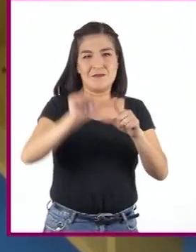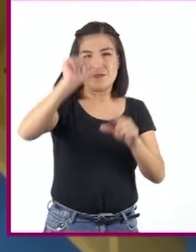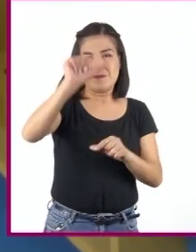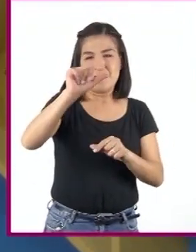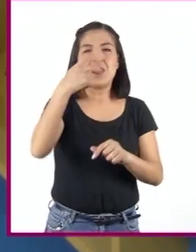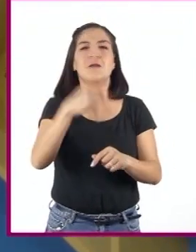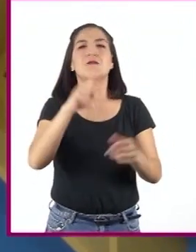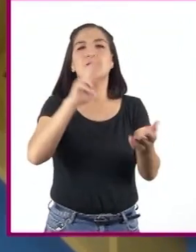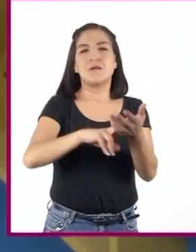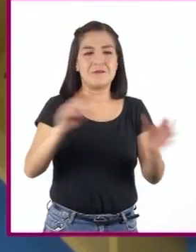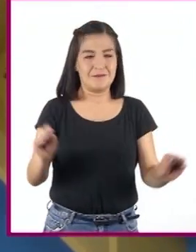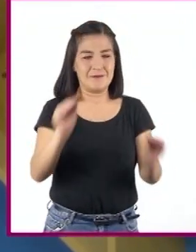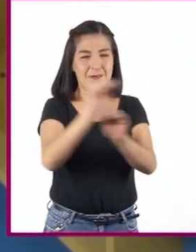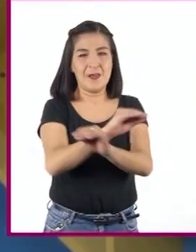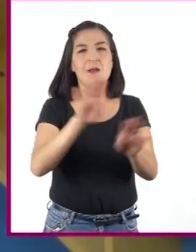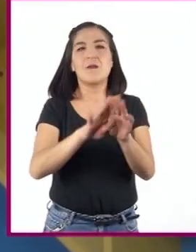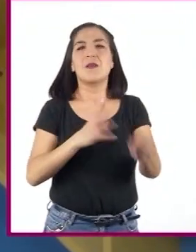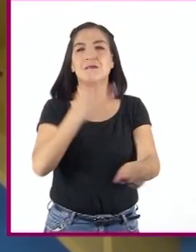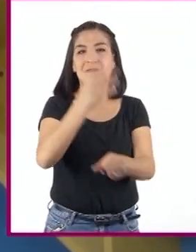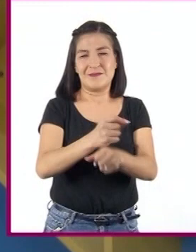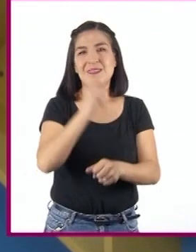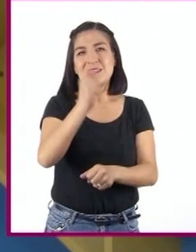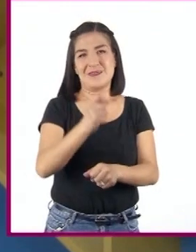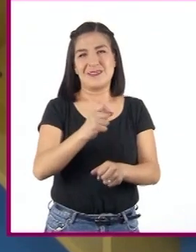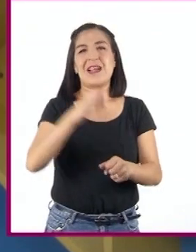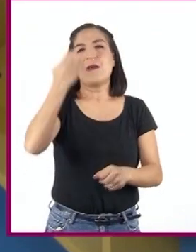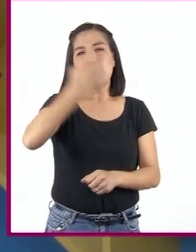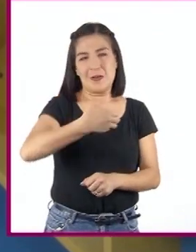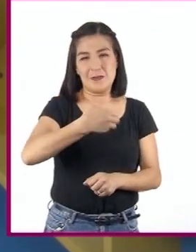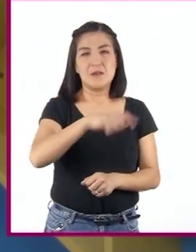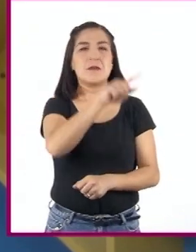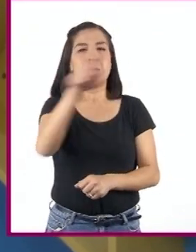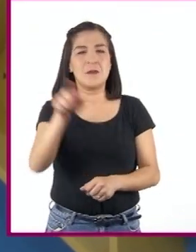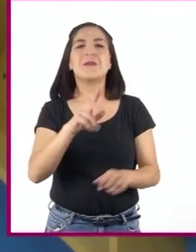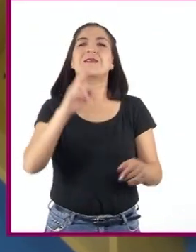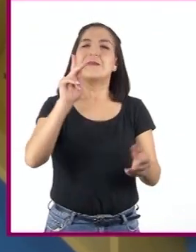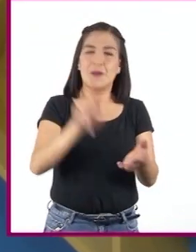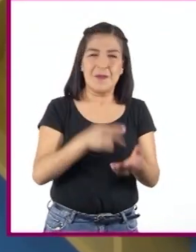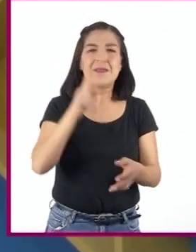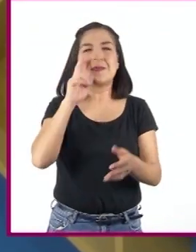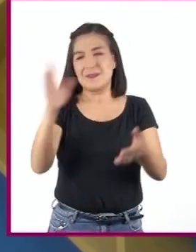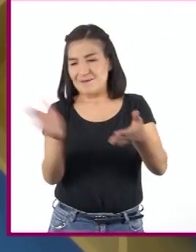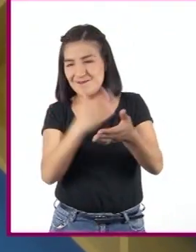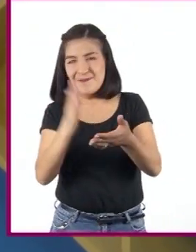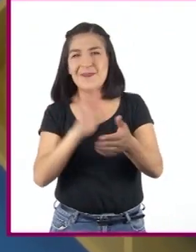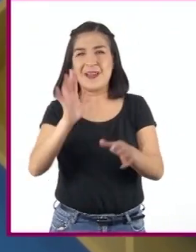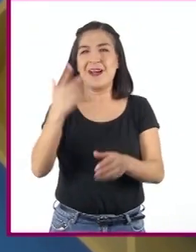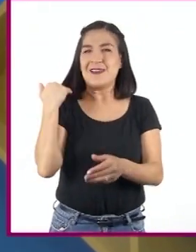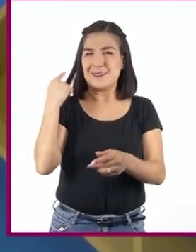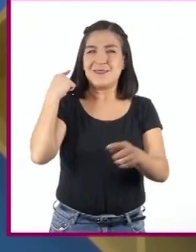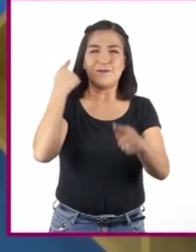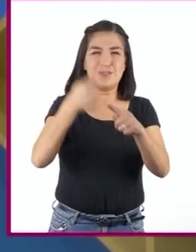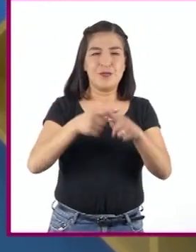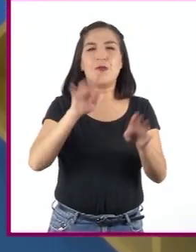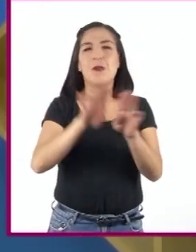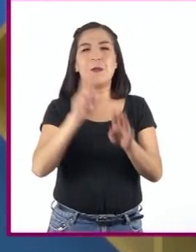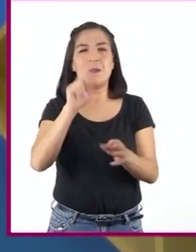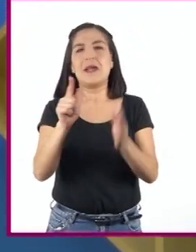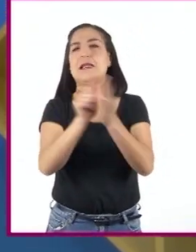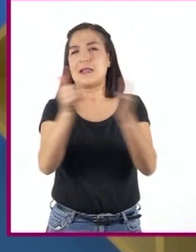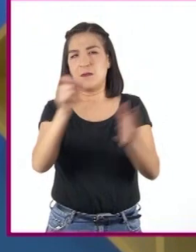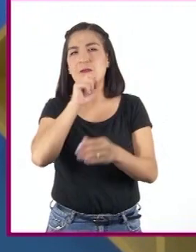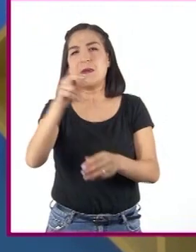sustituir valores y resolver una ecuación de segundo grado, así que procuren repasar sus notas y su libro de texto para mantener al día